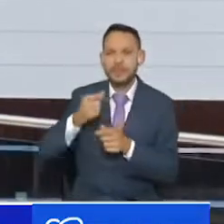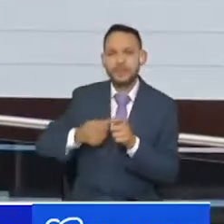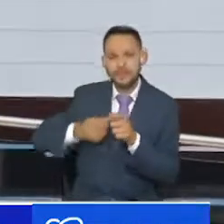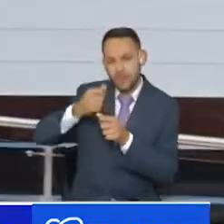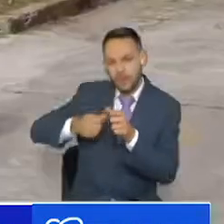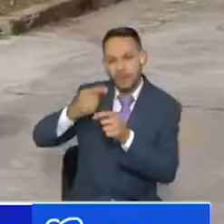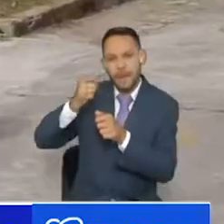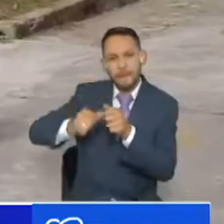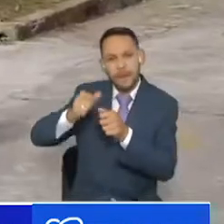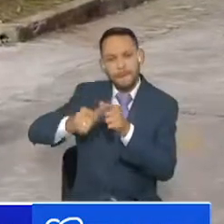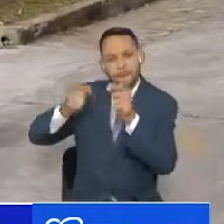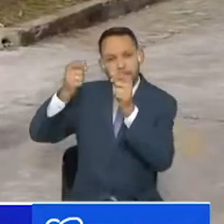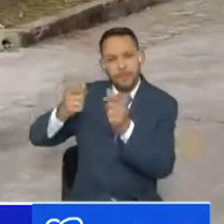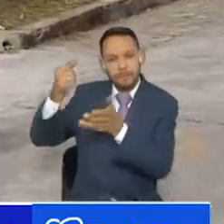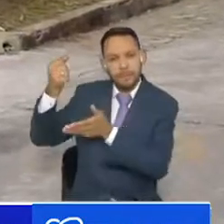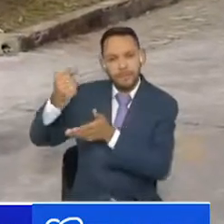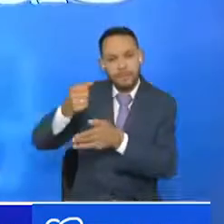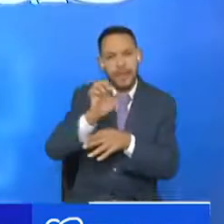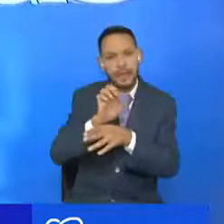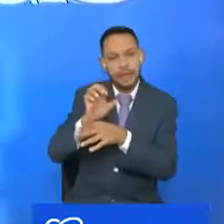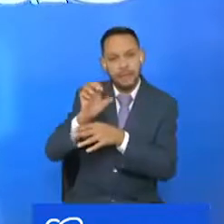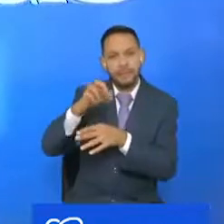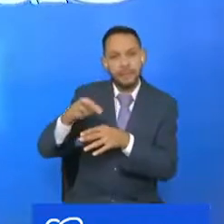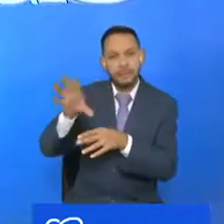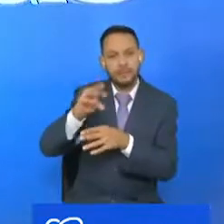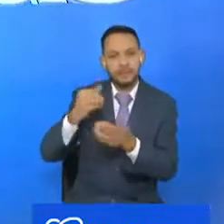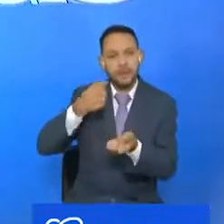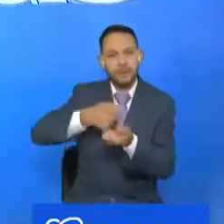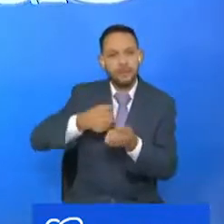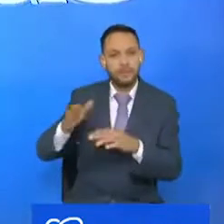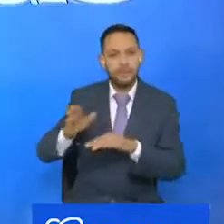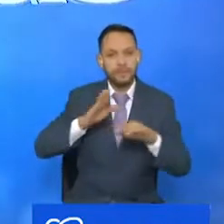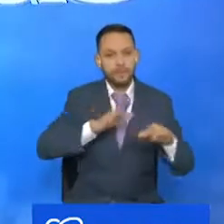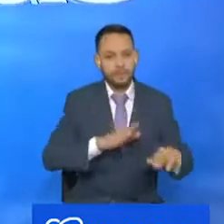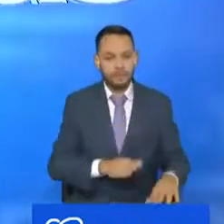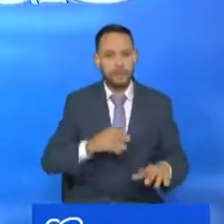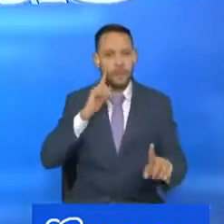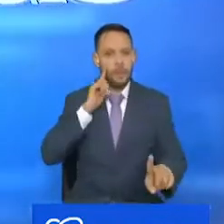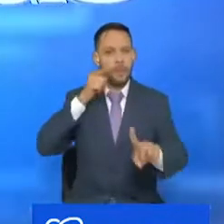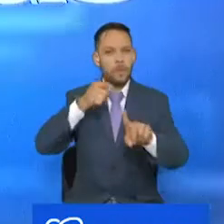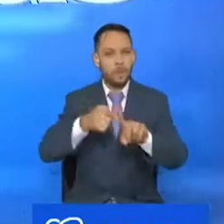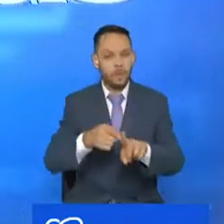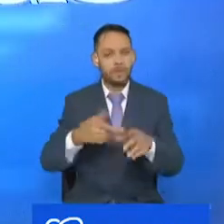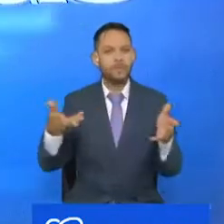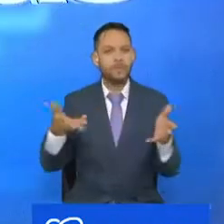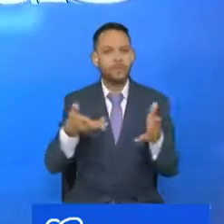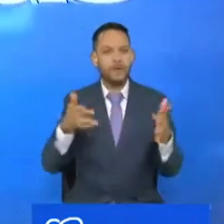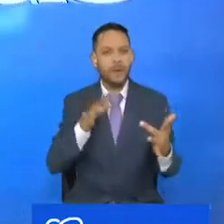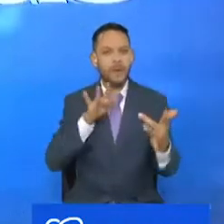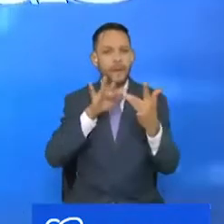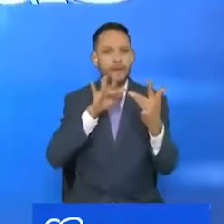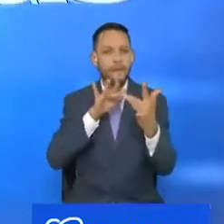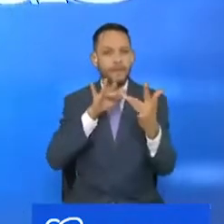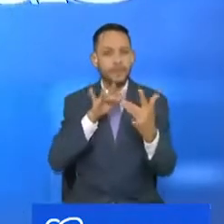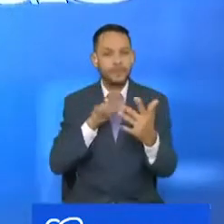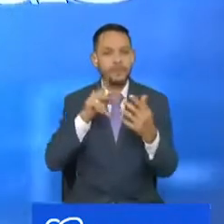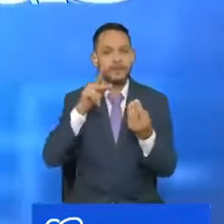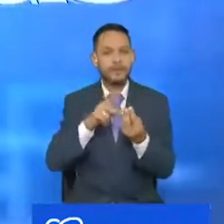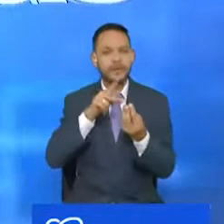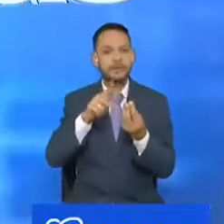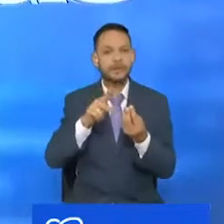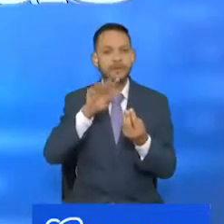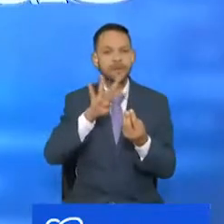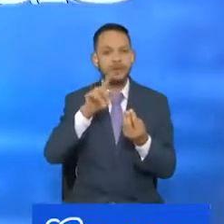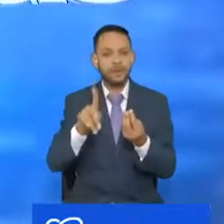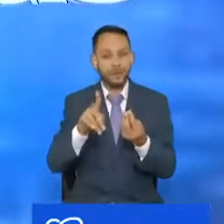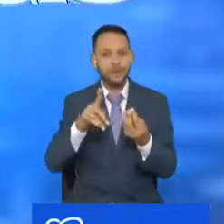entidades prestadoras de servicios de salud con el objetivo de ampliar y optimizar las redes de conducción en la zona del kilómetro 41 enfoca las